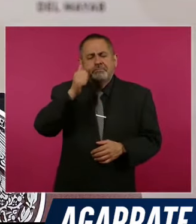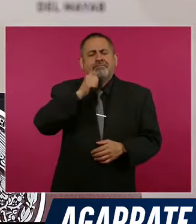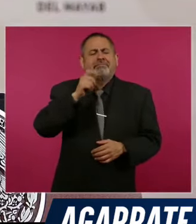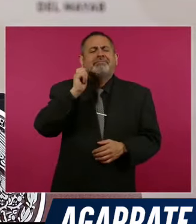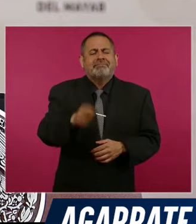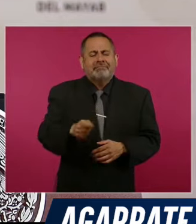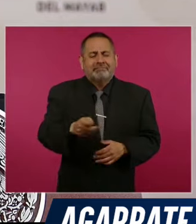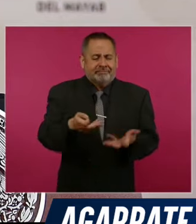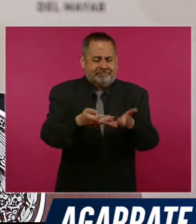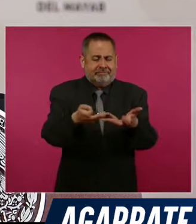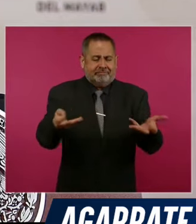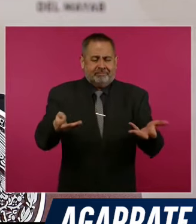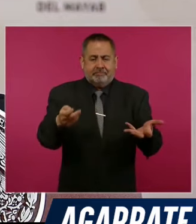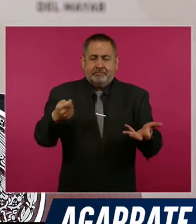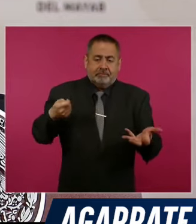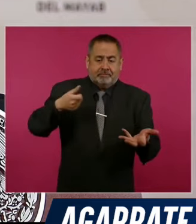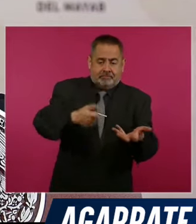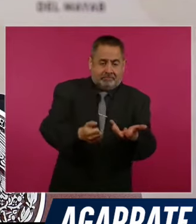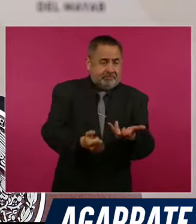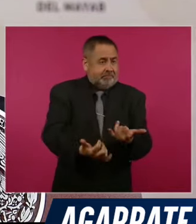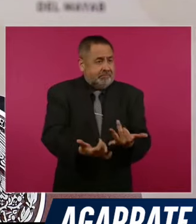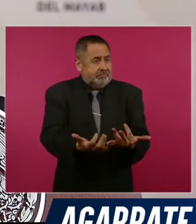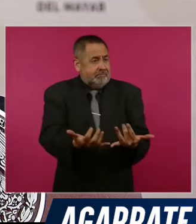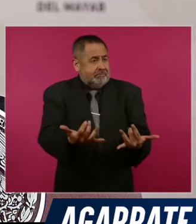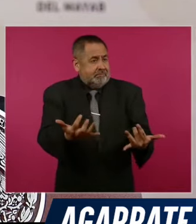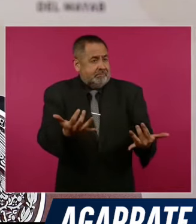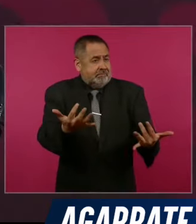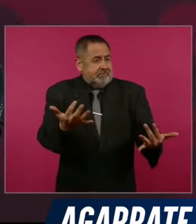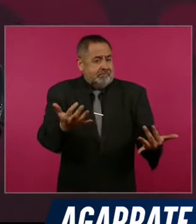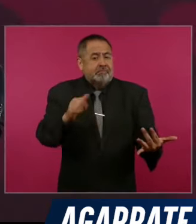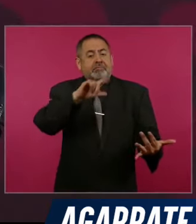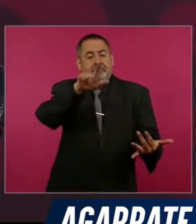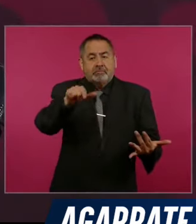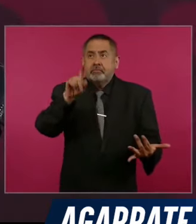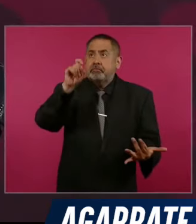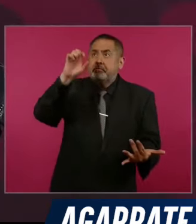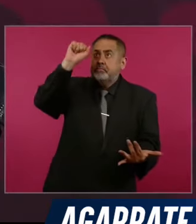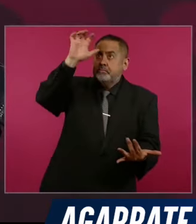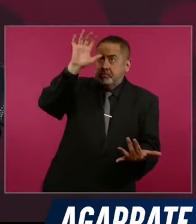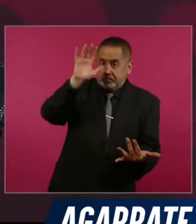quemar el bosque para que con la